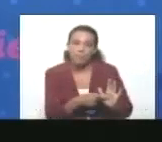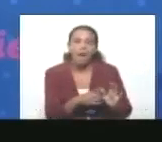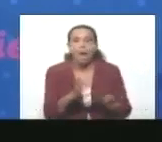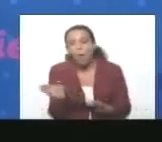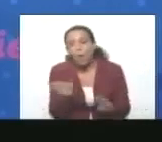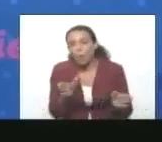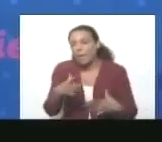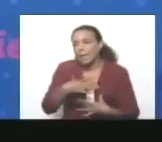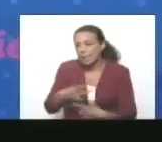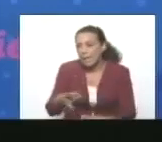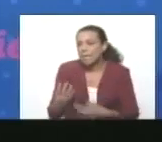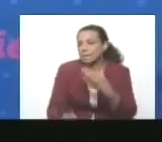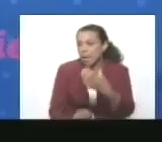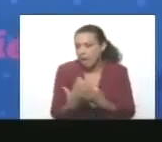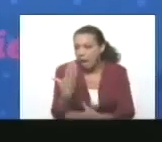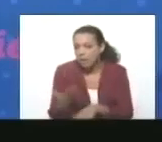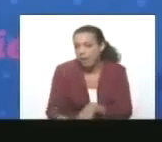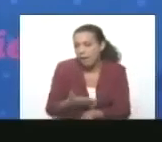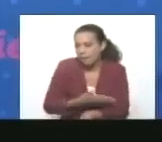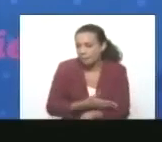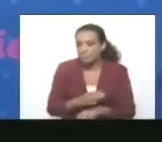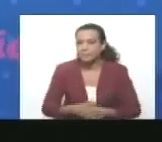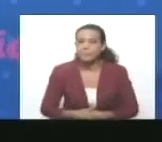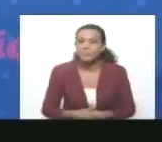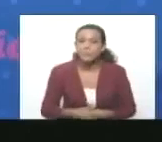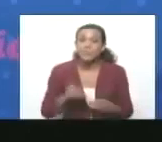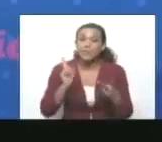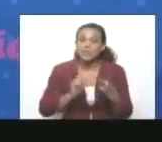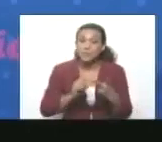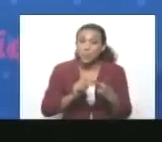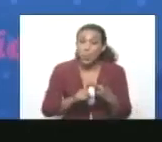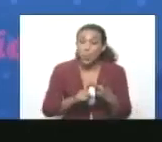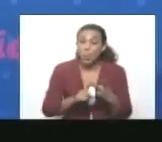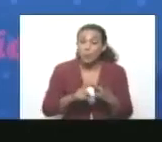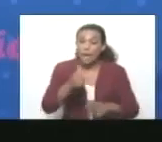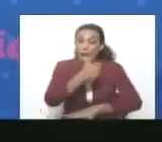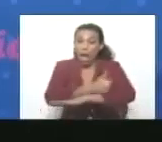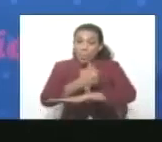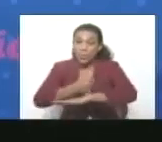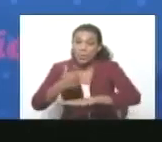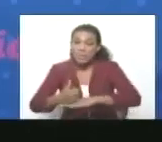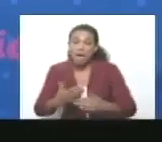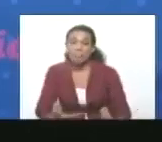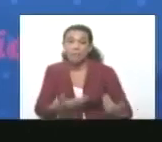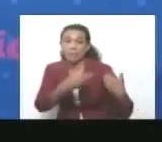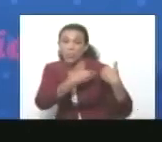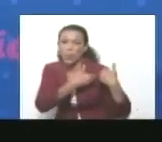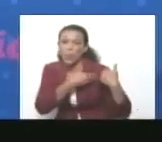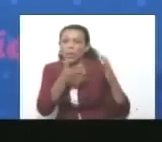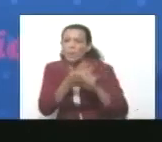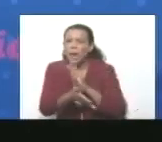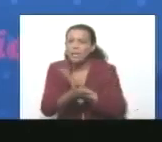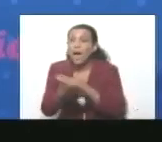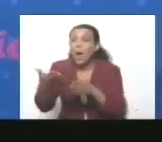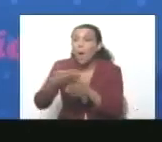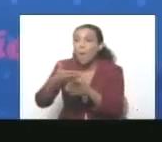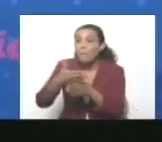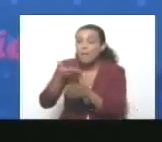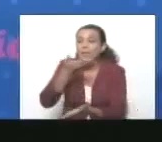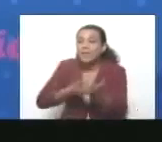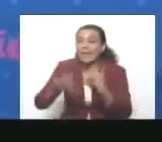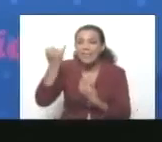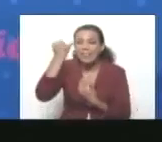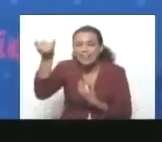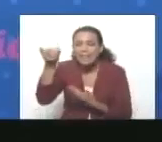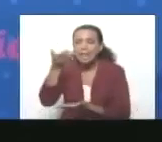otras iniciativas que se han hecho anteriormente. Y los delegados que estuvieron acá para compartir,